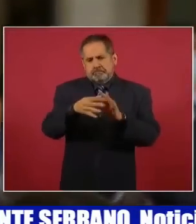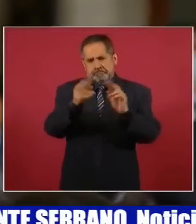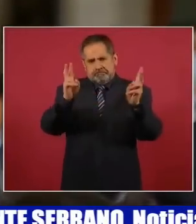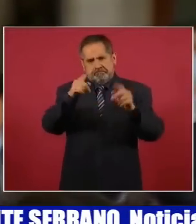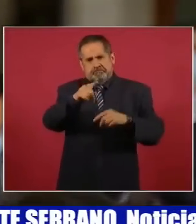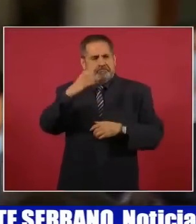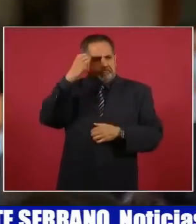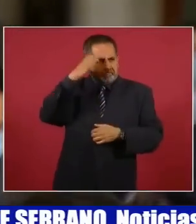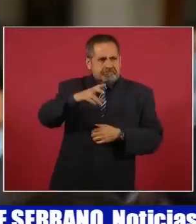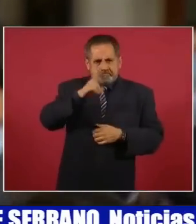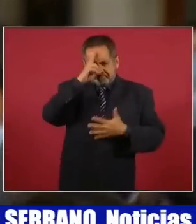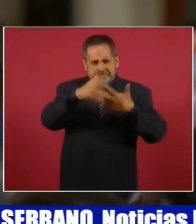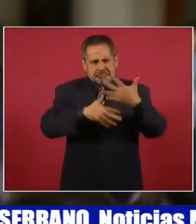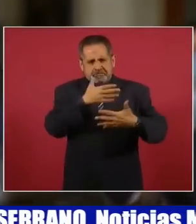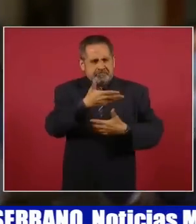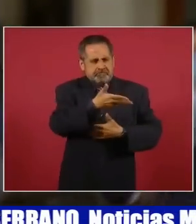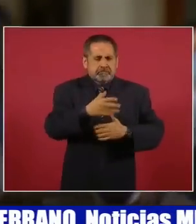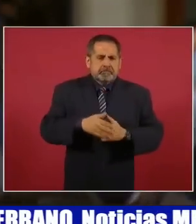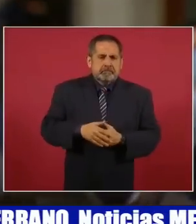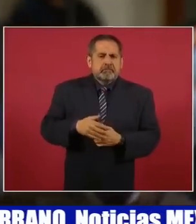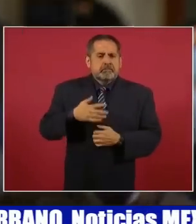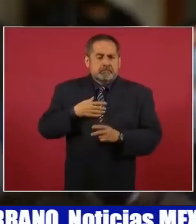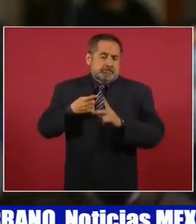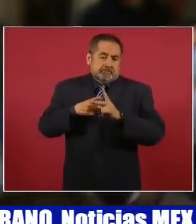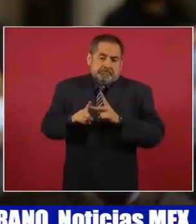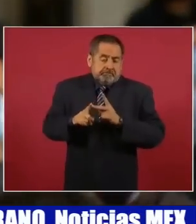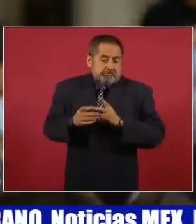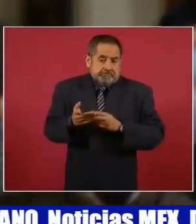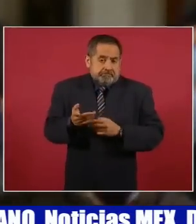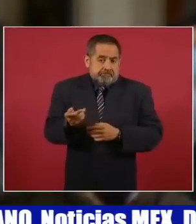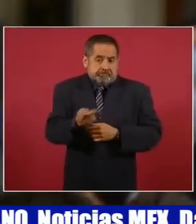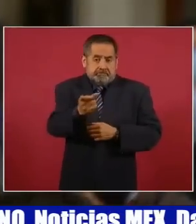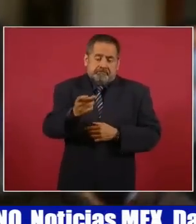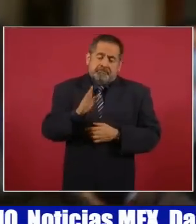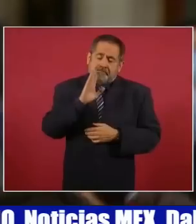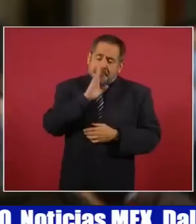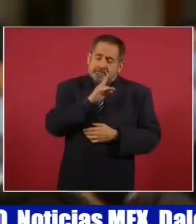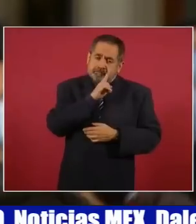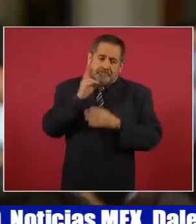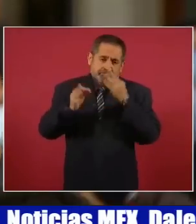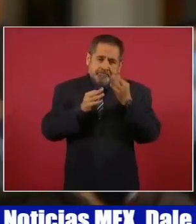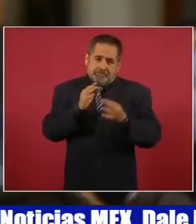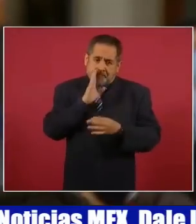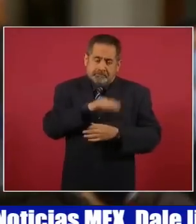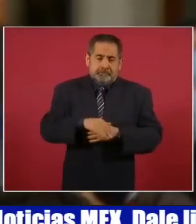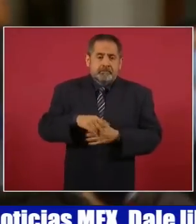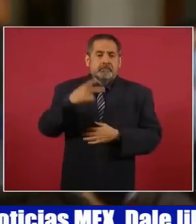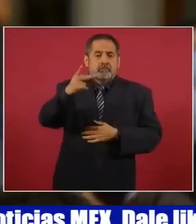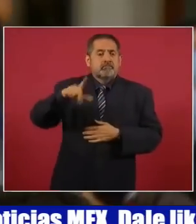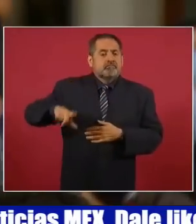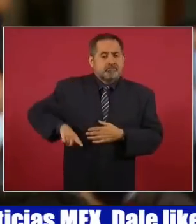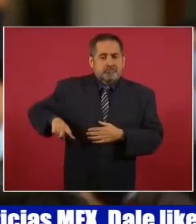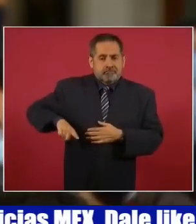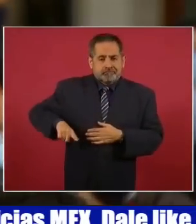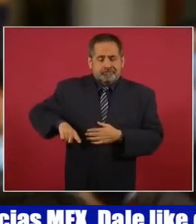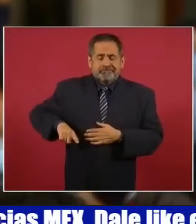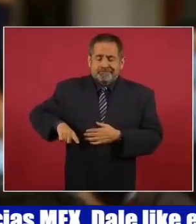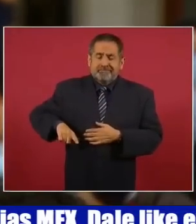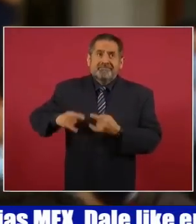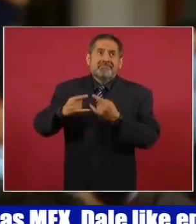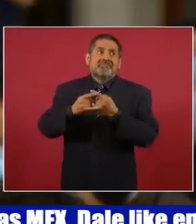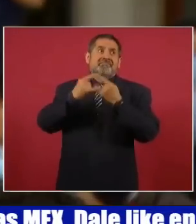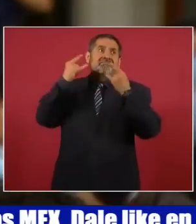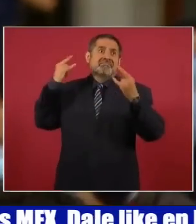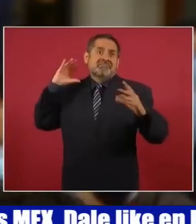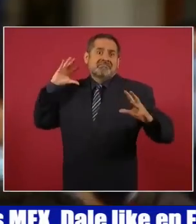la cara le dice así al payasito Ramos, te conozco bacalao, aunque vengas disfrazado.